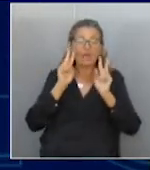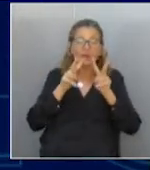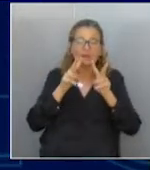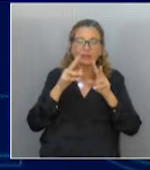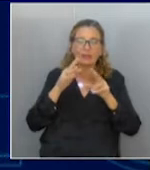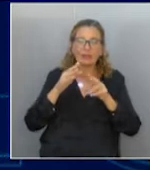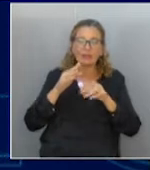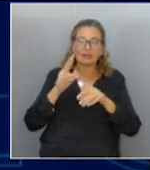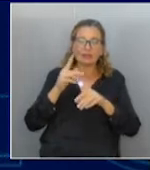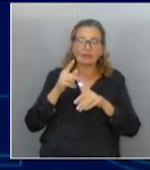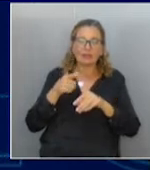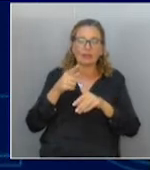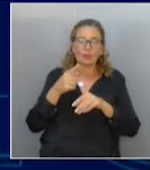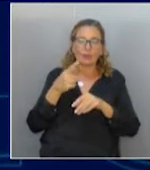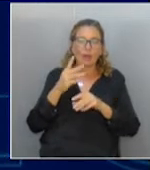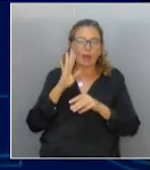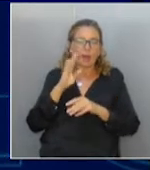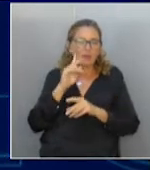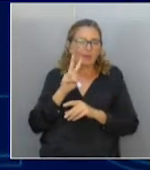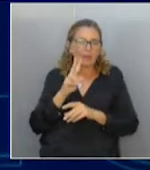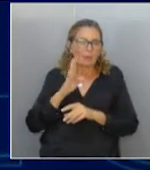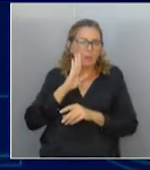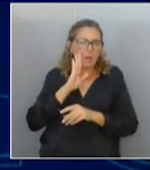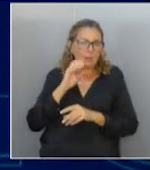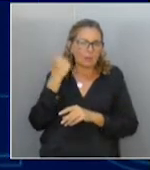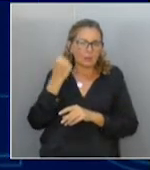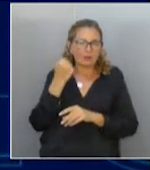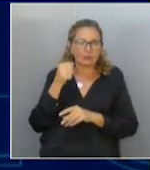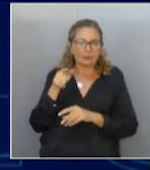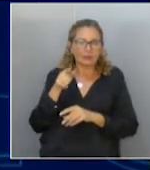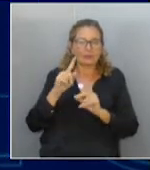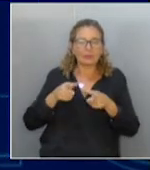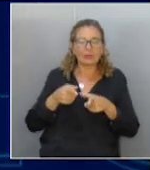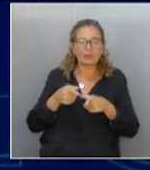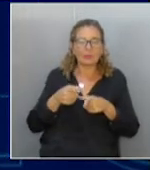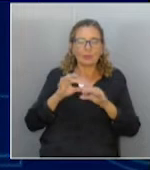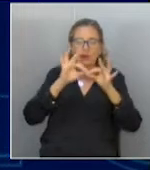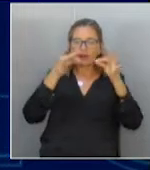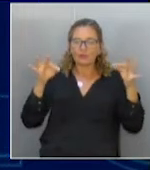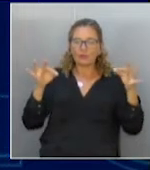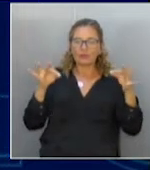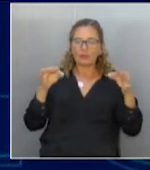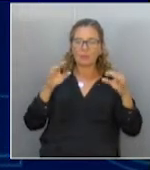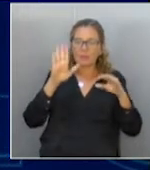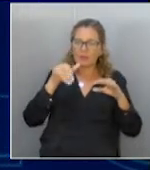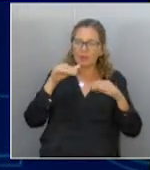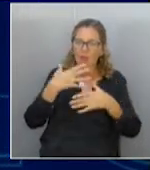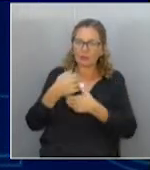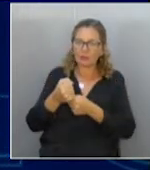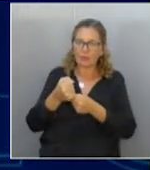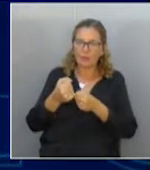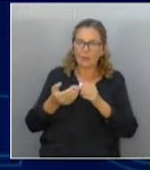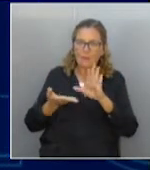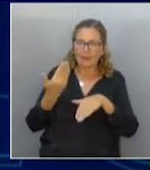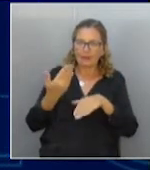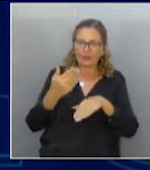maternidad que está tan invisibilizada. Y el de ustedes tiene la frase que es menos te ayudo, más hacete